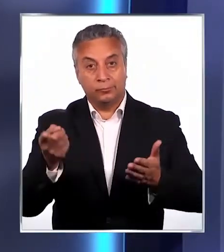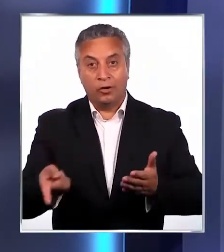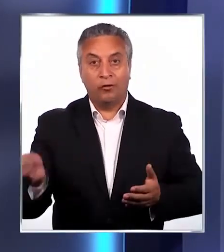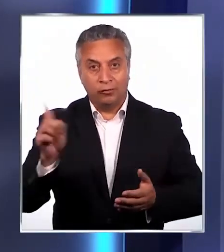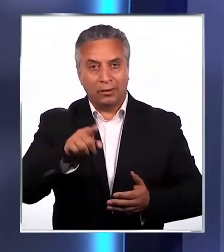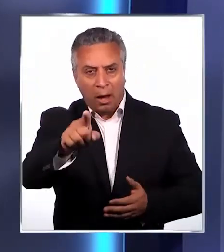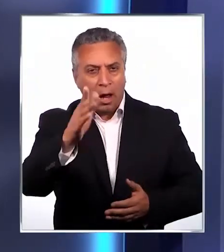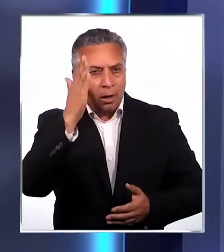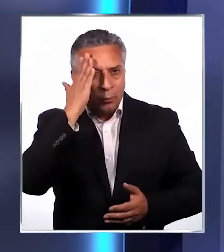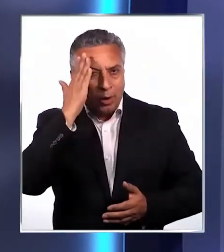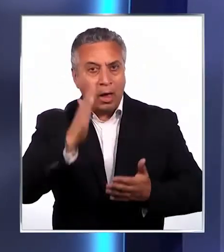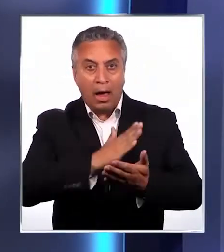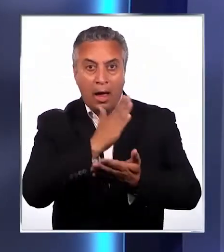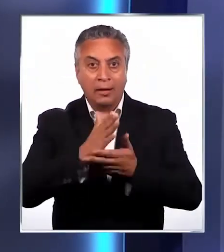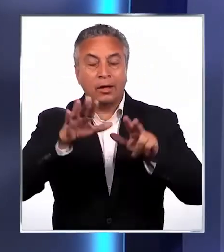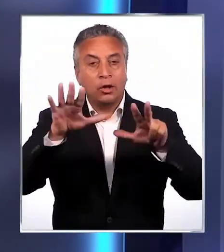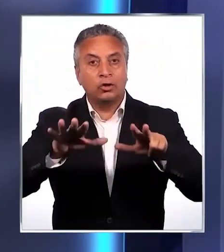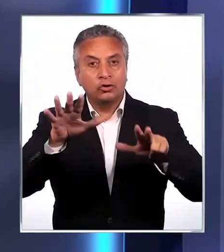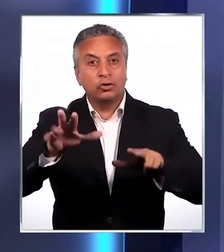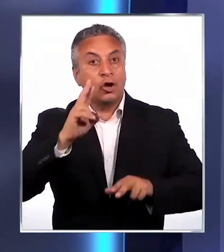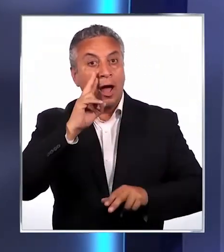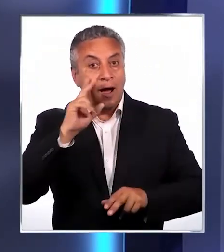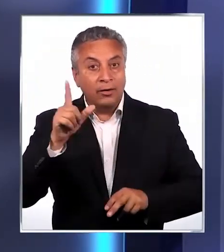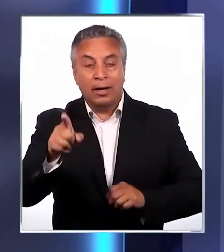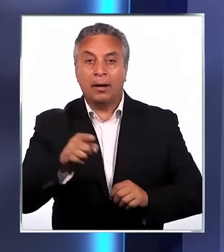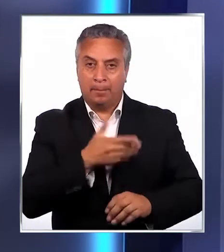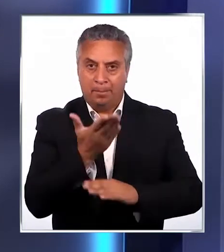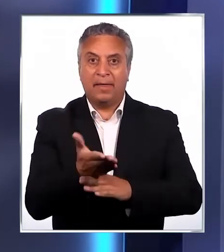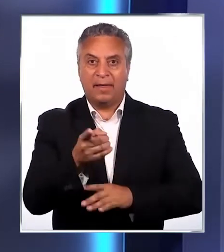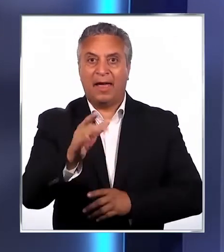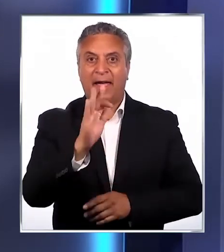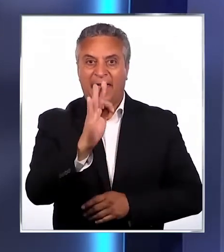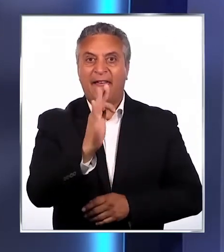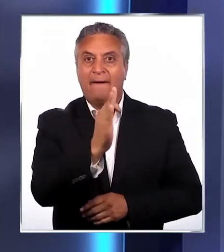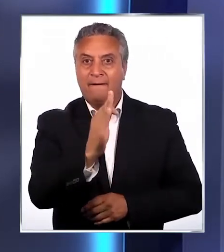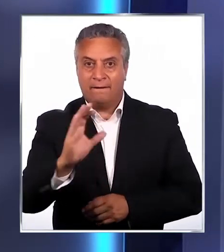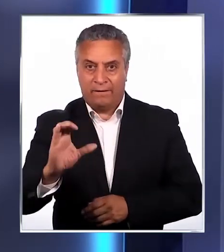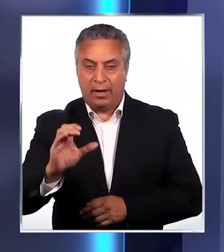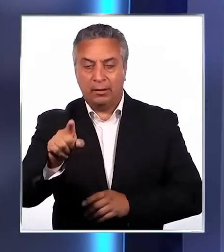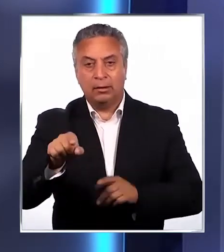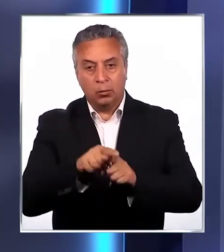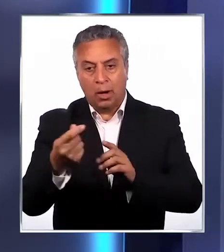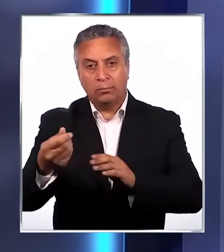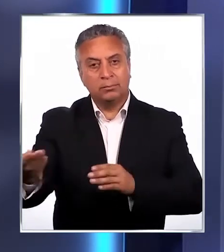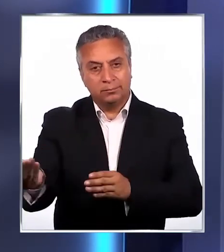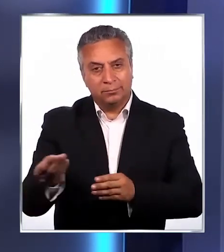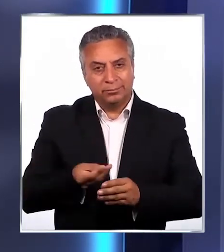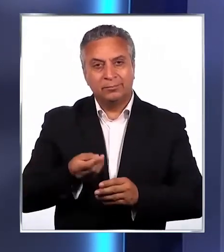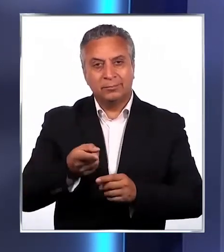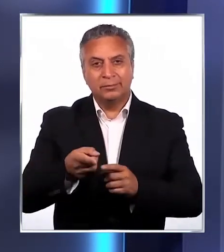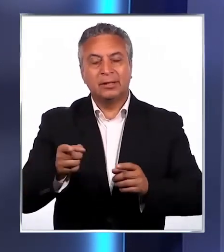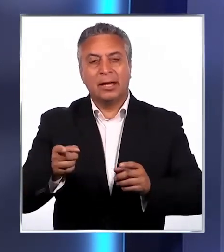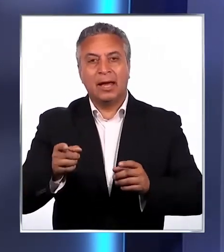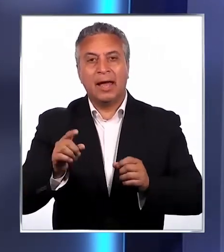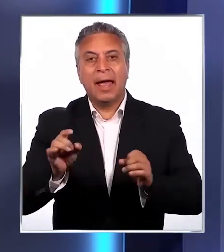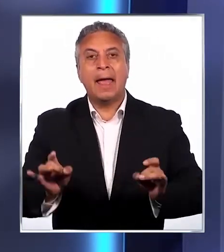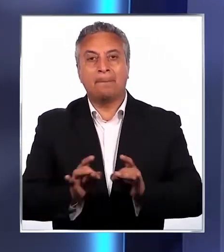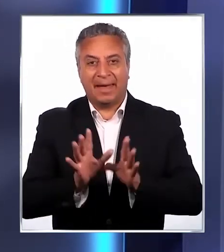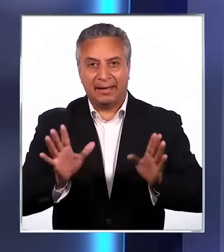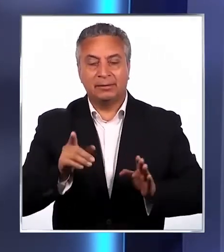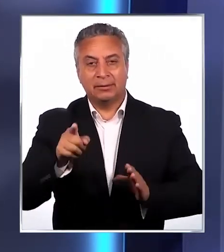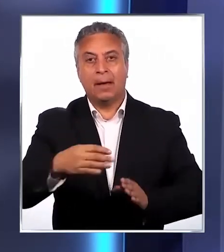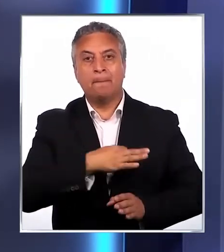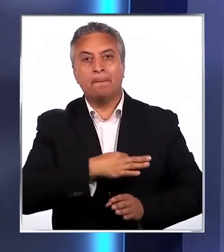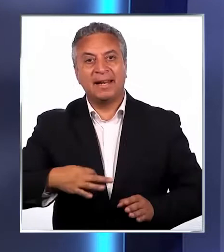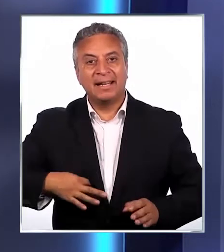Bien, ya estamos de vuelta y recuerden, hasta el 18 de abril el plazo para solicitar el IFE, el ingreso familiar de emergencia, y vamos a conversar por ello con la ministra